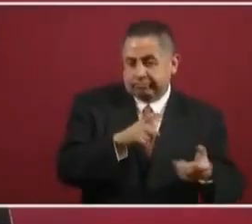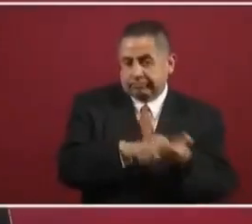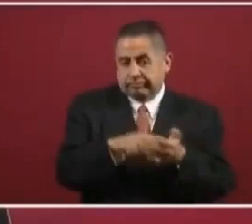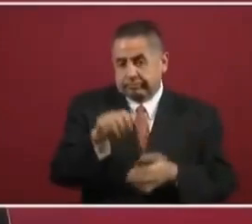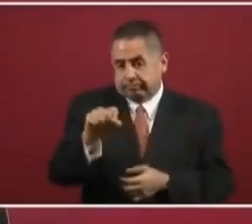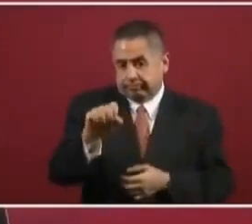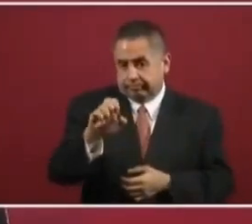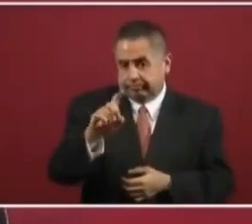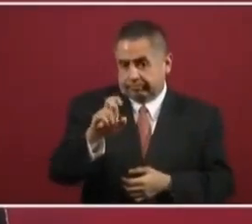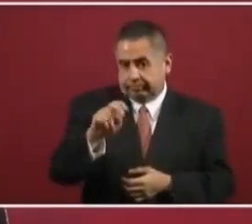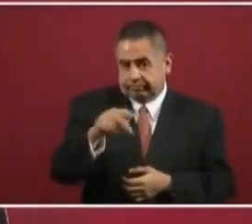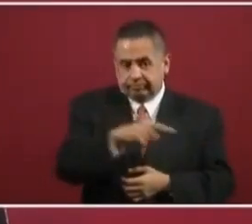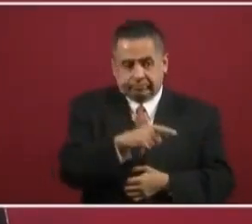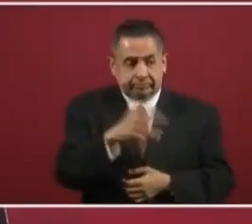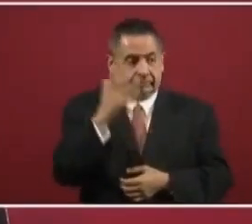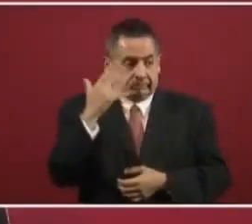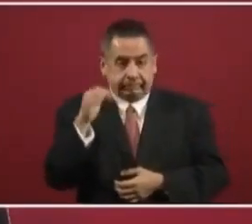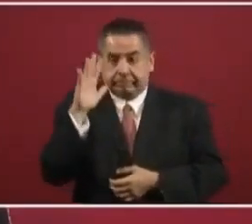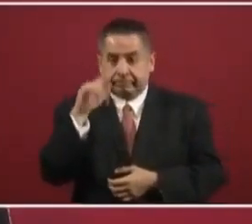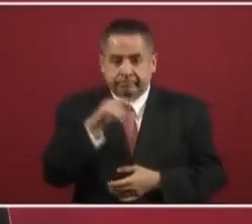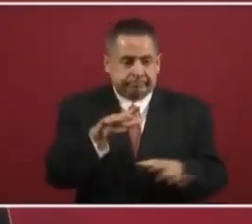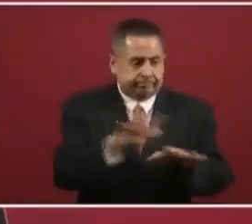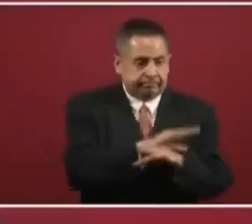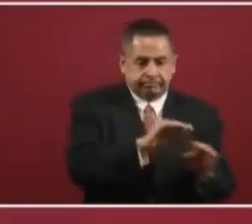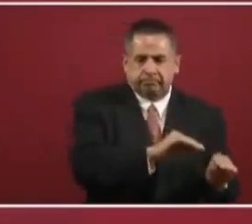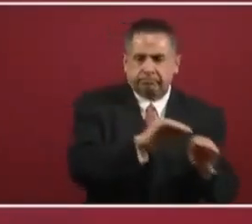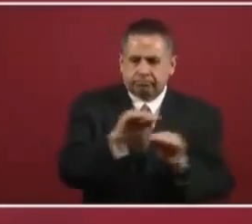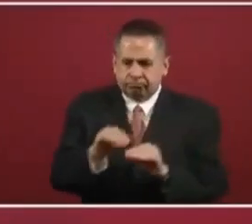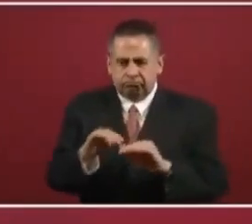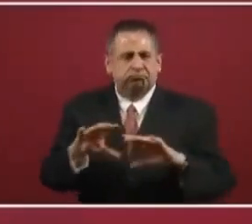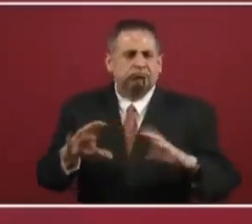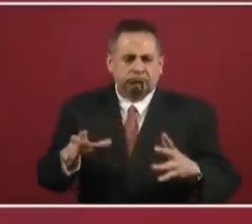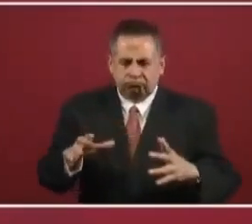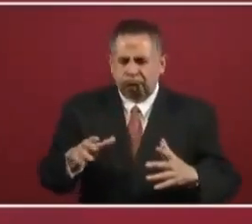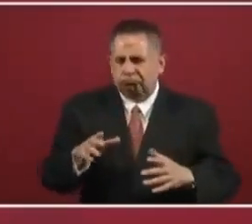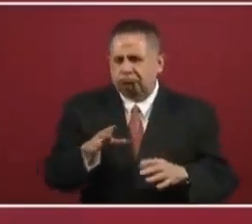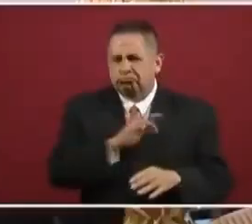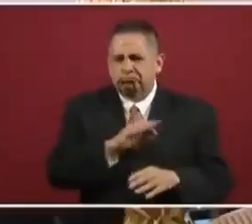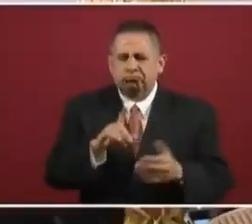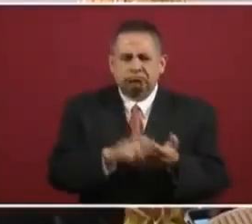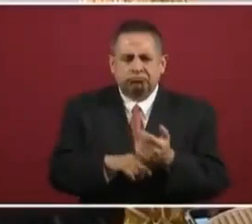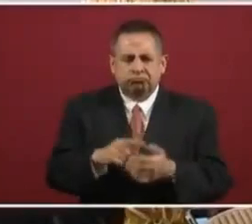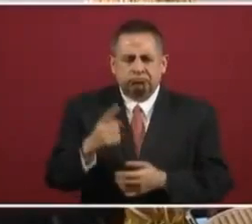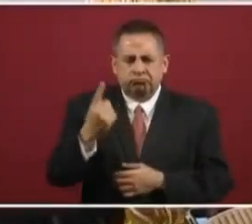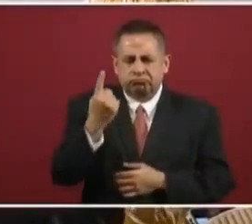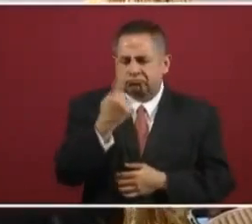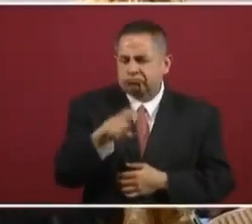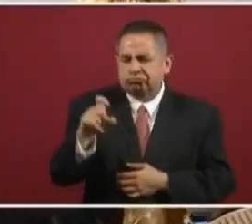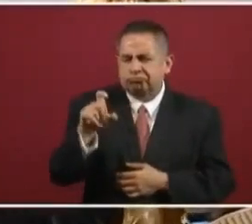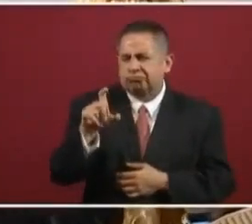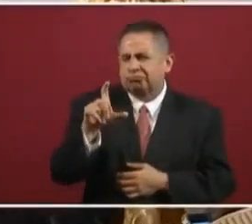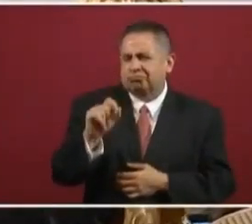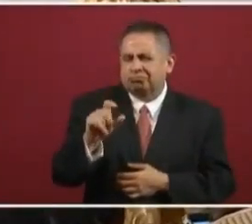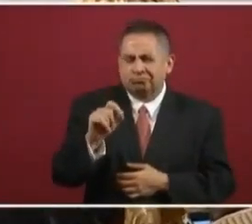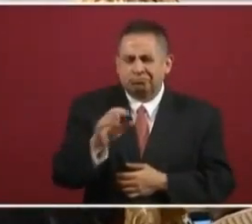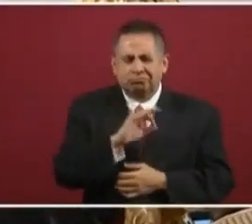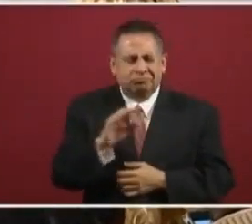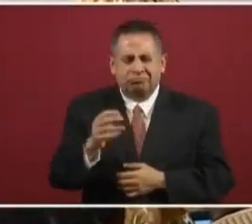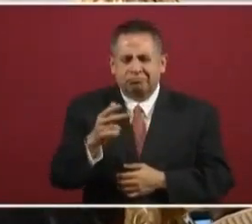la defensa son como 120